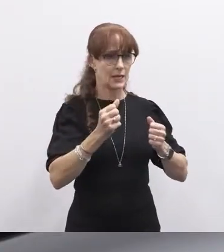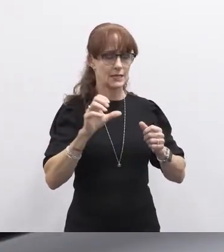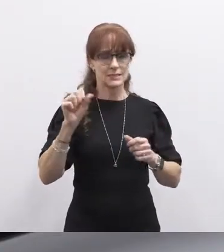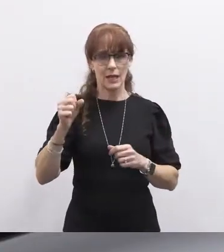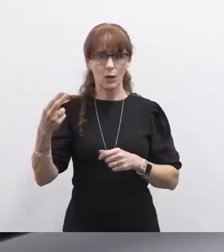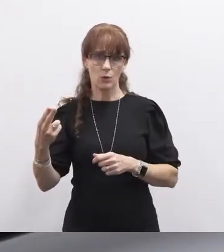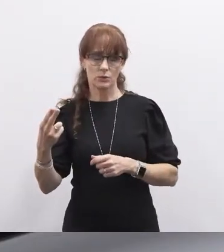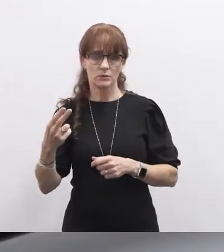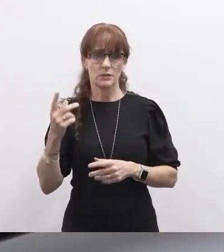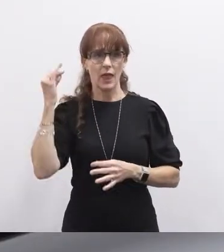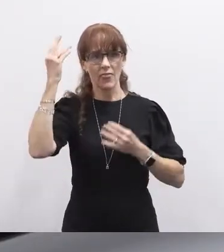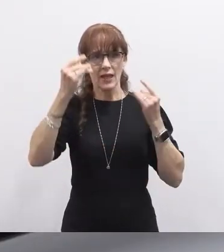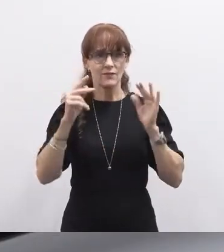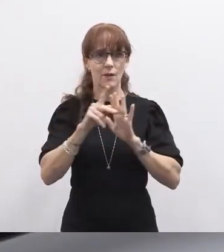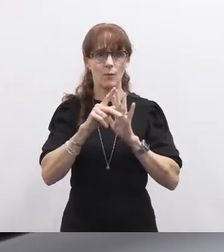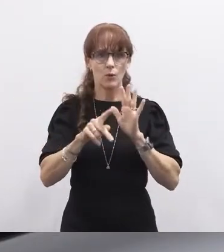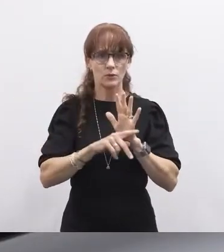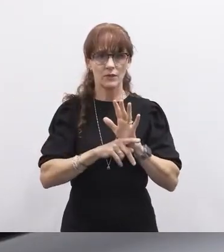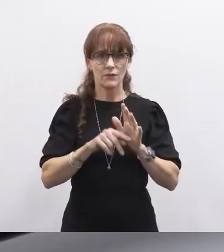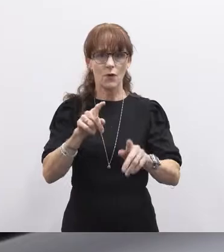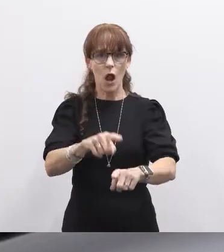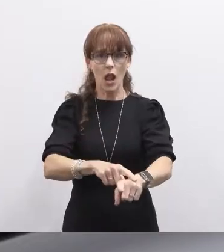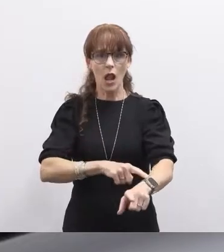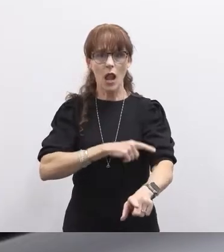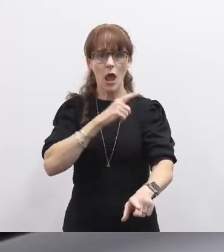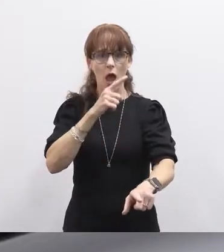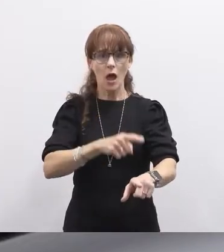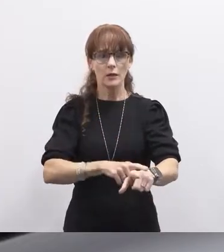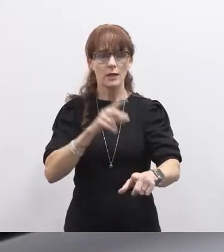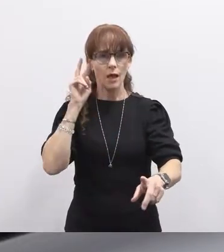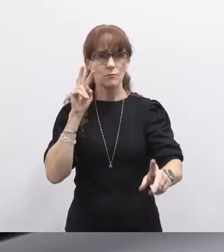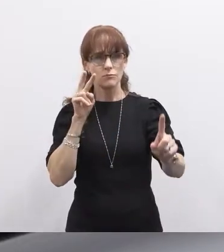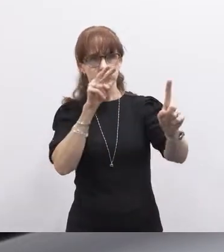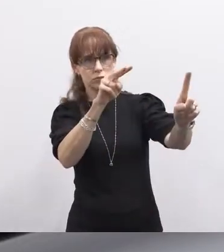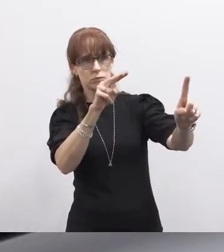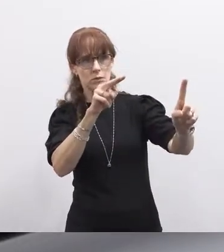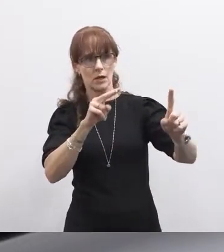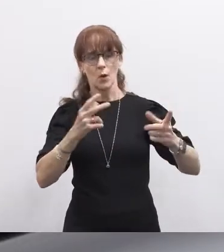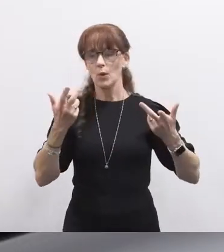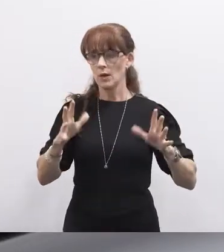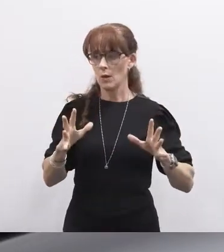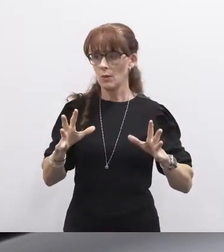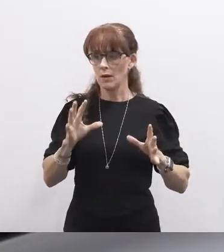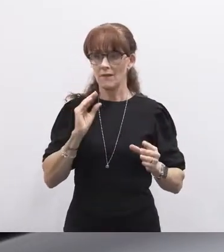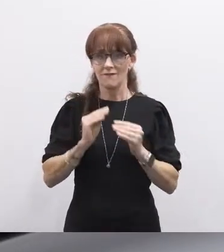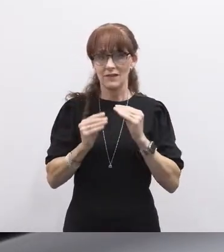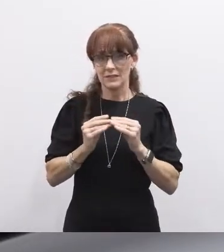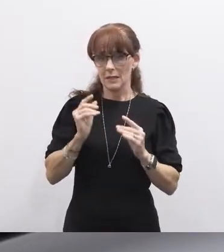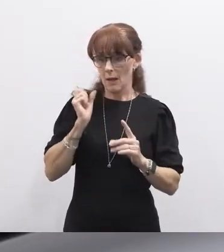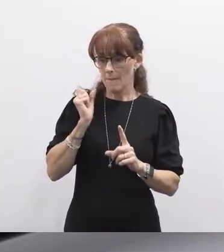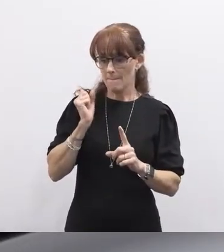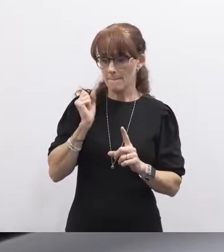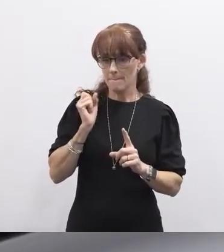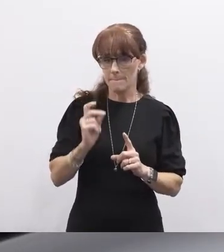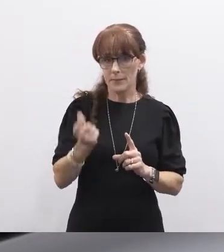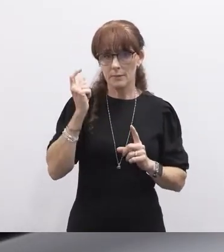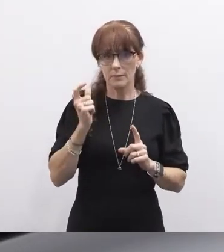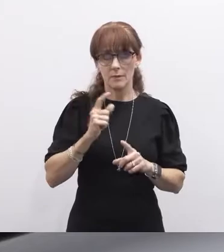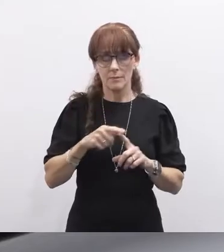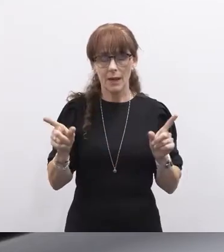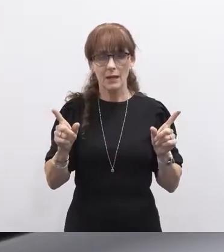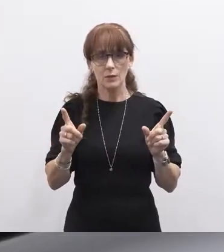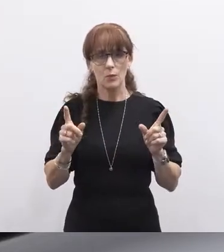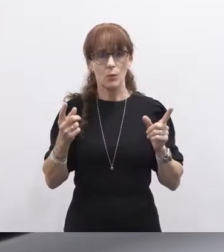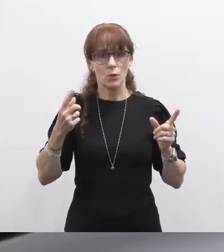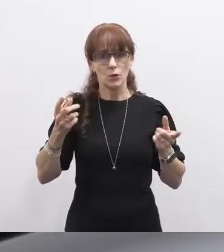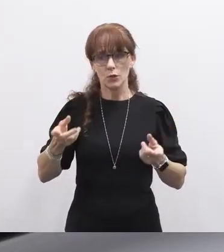personas interesadas y pensar de la póliza de una perspectiva de largo plazo. No es que no queríamos hacerlo en ese tiempo, pero le dio el